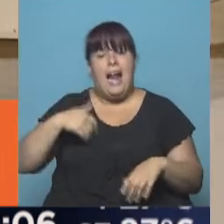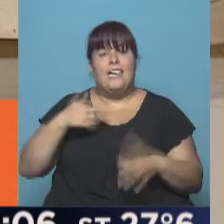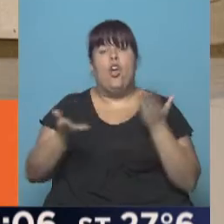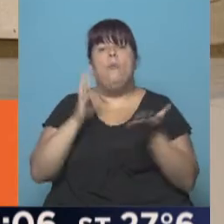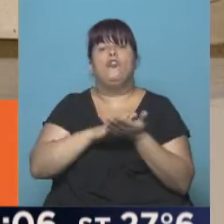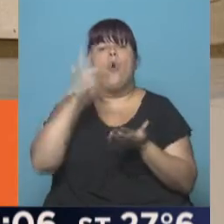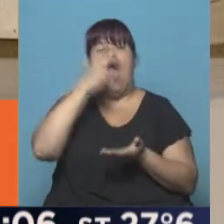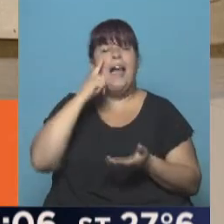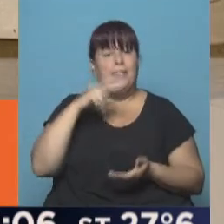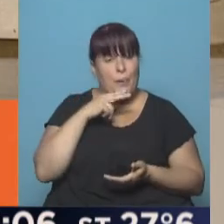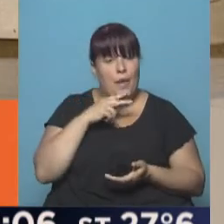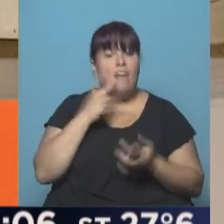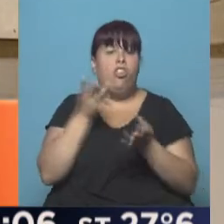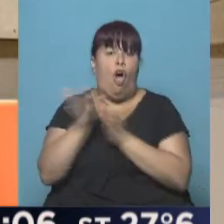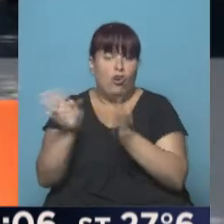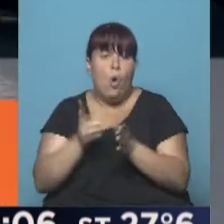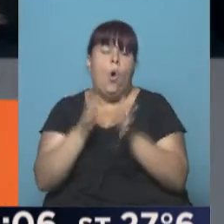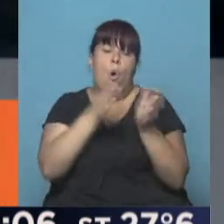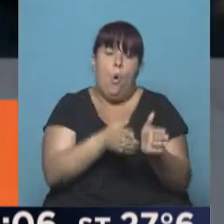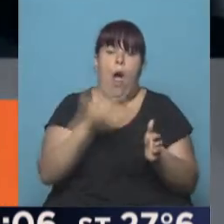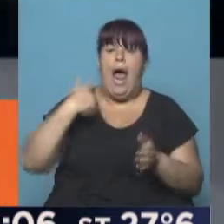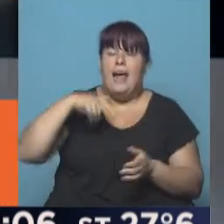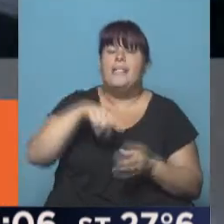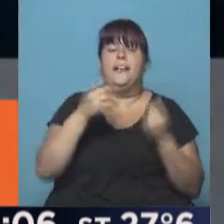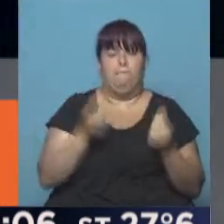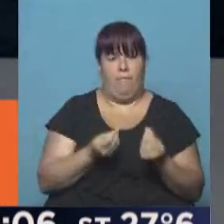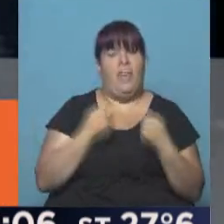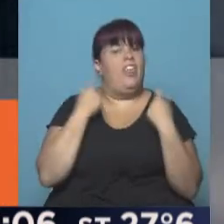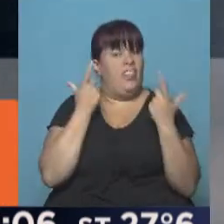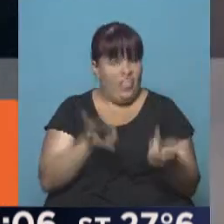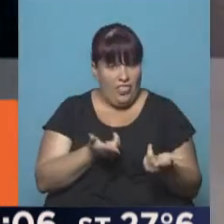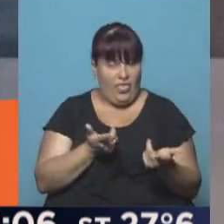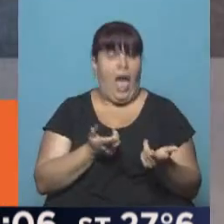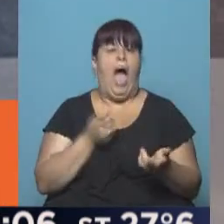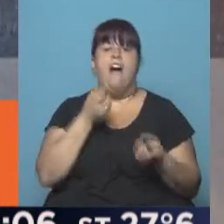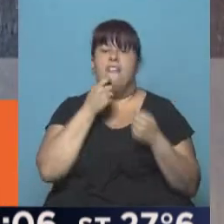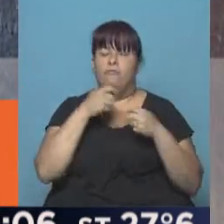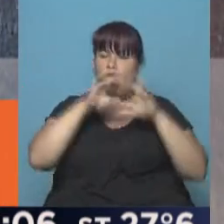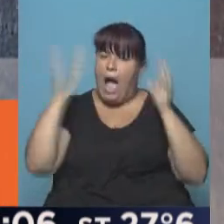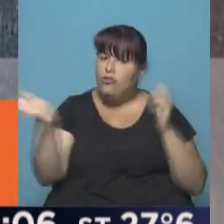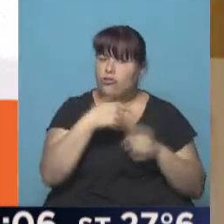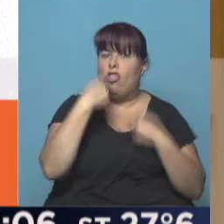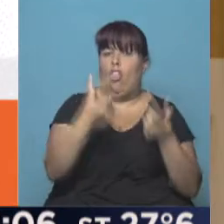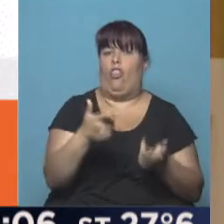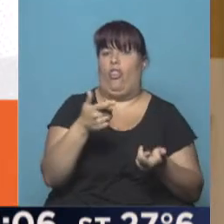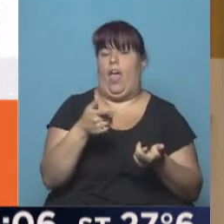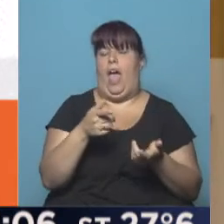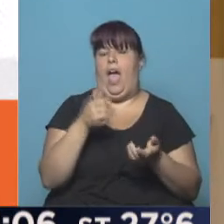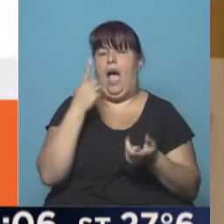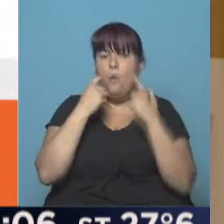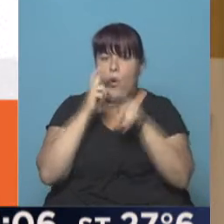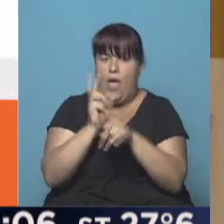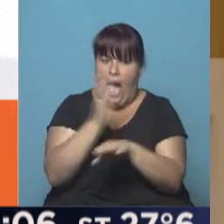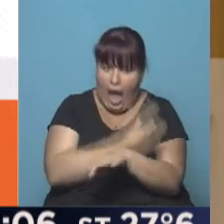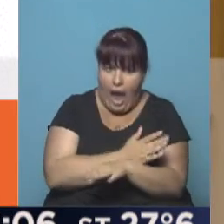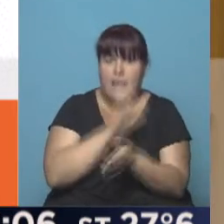tema VIH, tenemos una dualidad. Por un lado, tenemos un país que garantiza el acceso universal a la prevención,